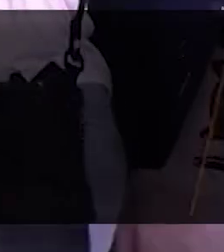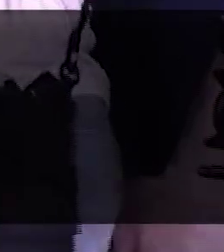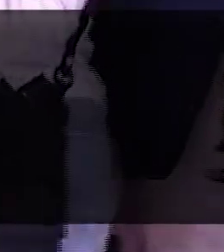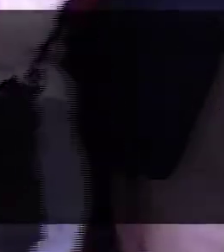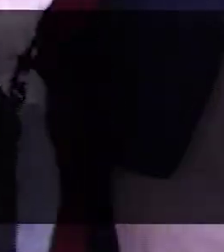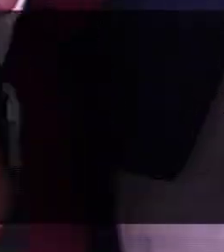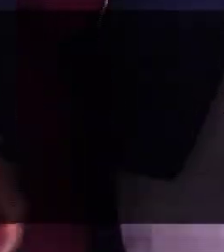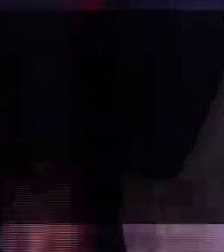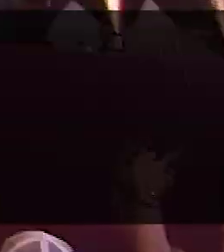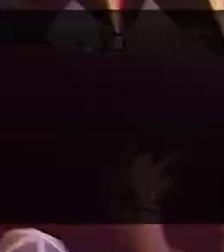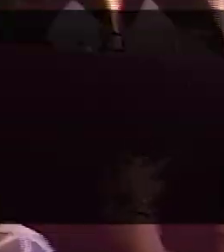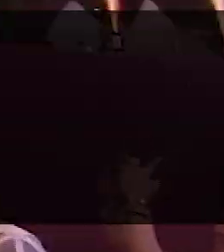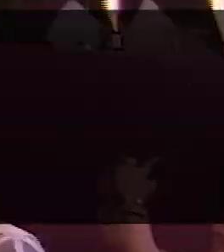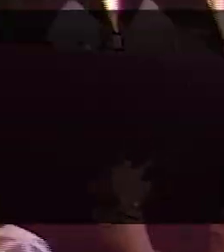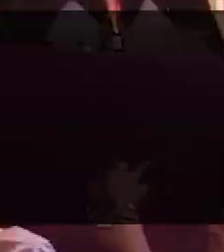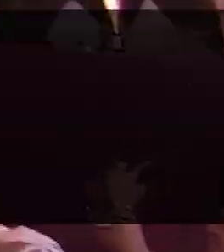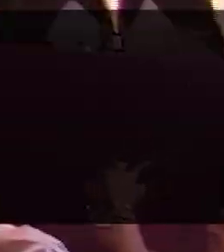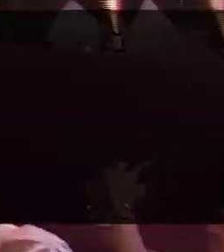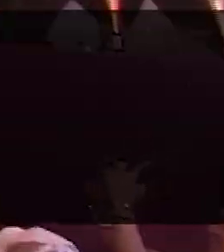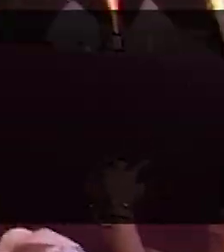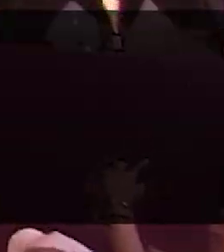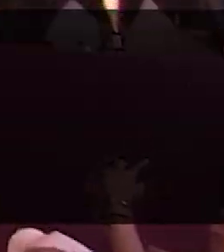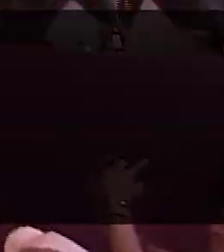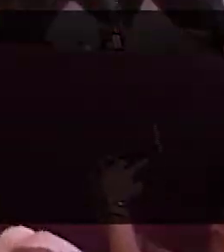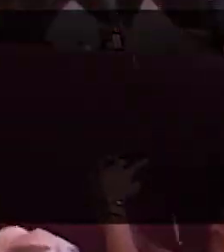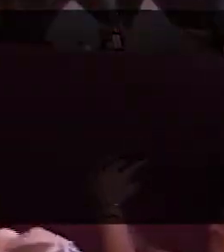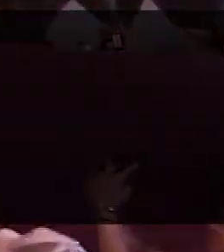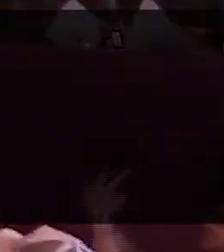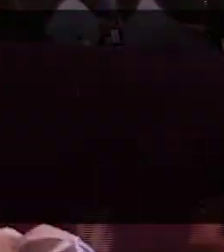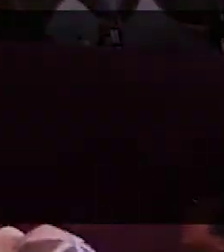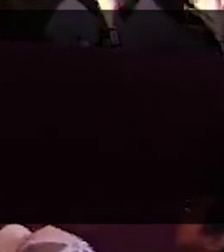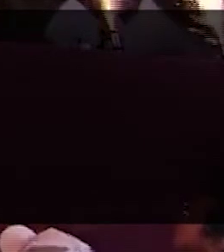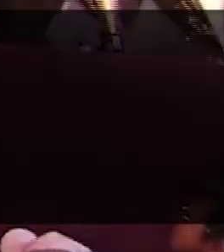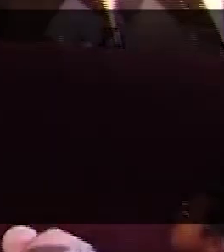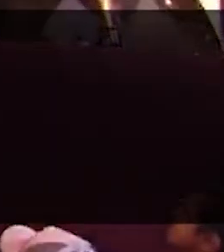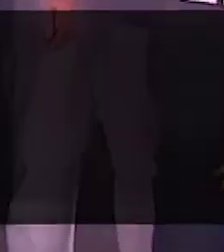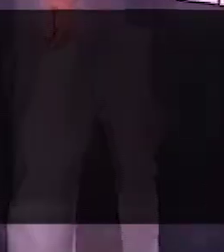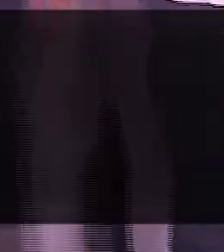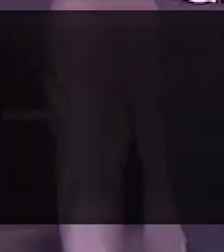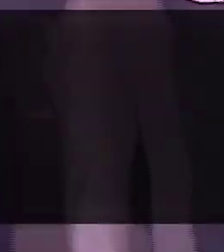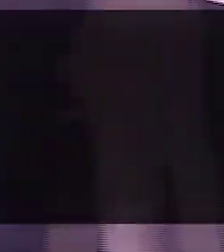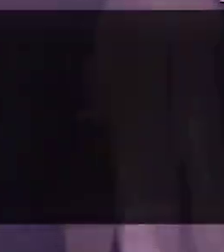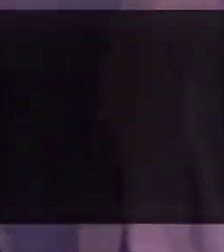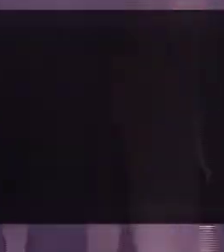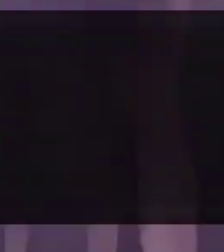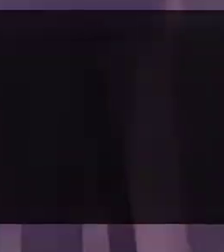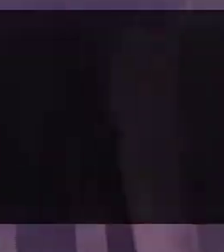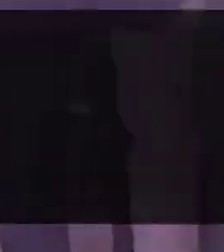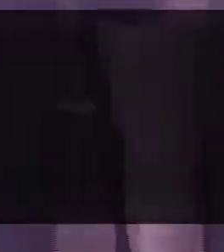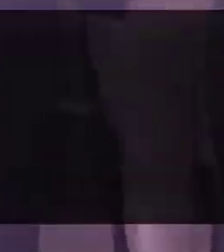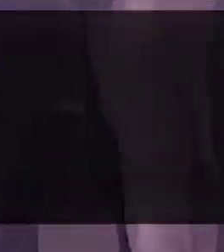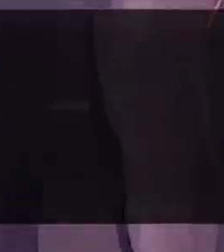y se convirtió en la primera mujer presidenta en la historia de México. Asumirá su mandato el próximo